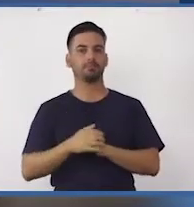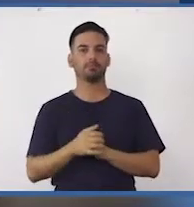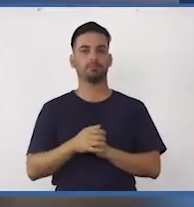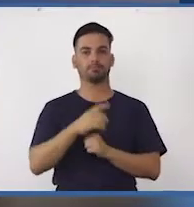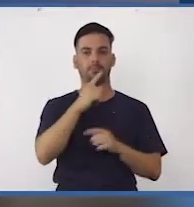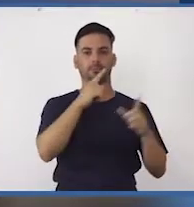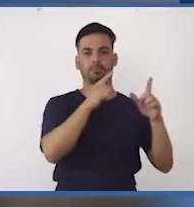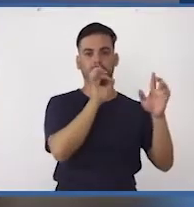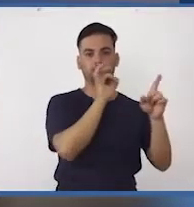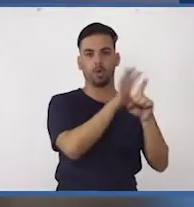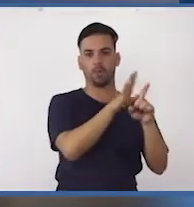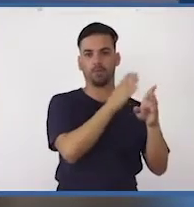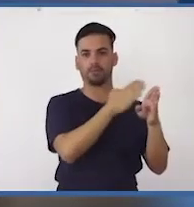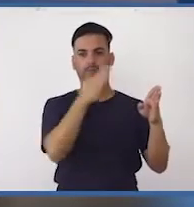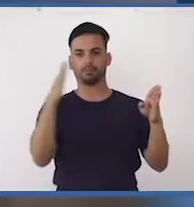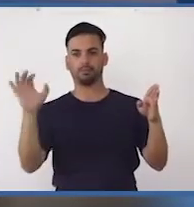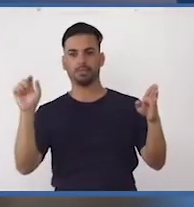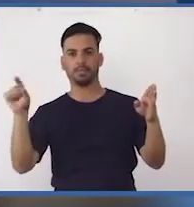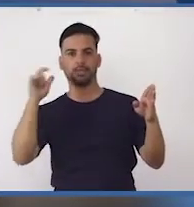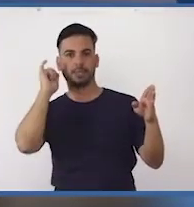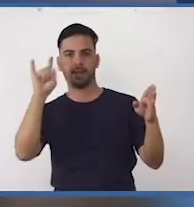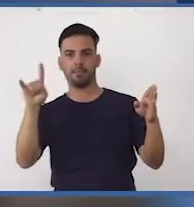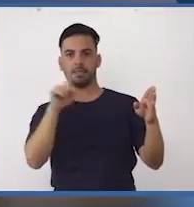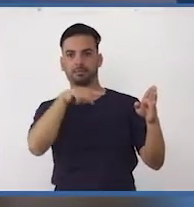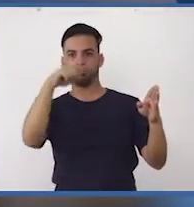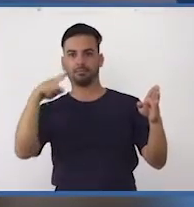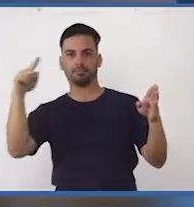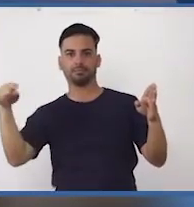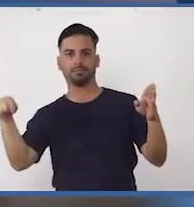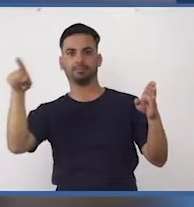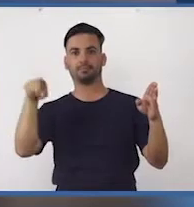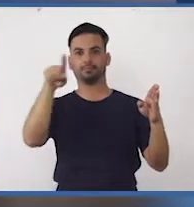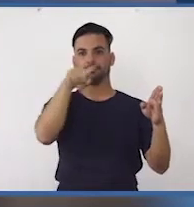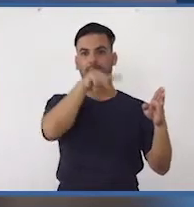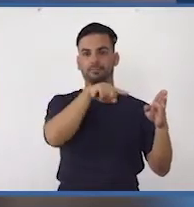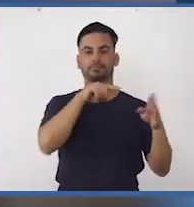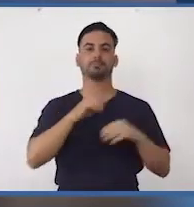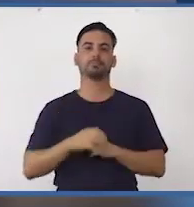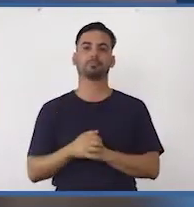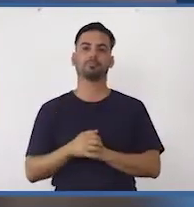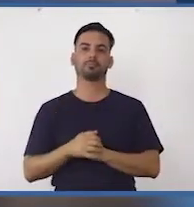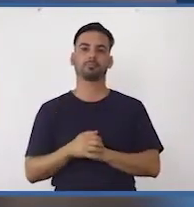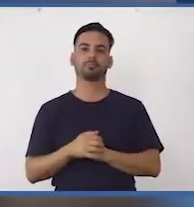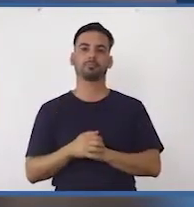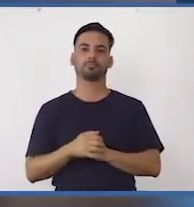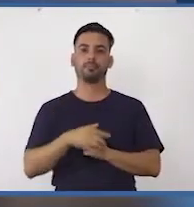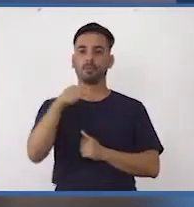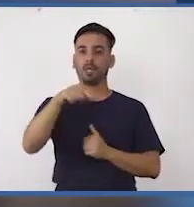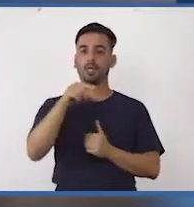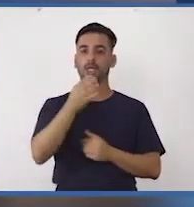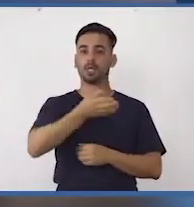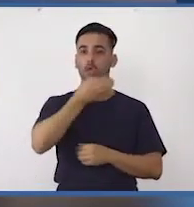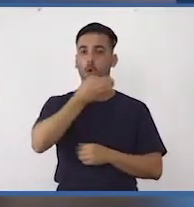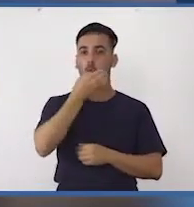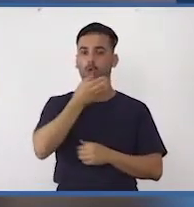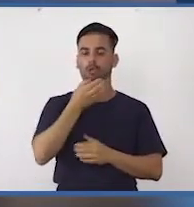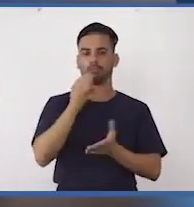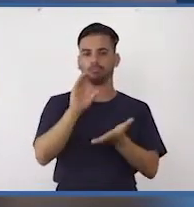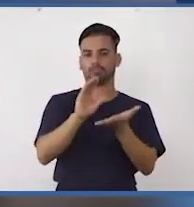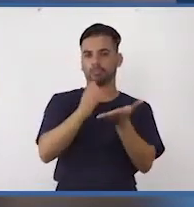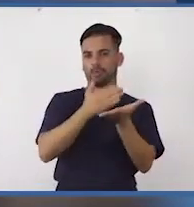otro. Ahora, vamos a trabajar con el libro de texto, como les decíamos inicialmente, con el ejercicio 1.2 de la